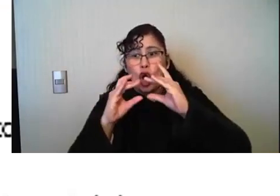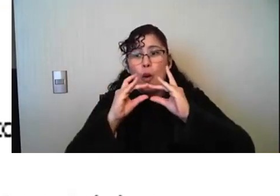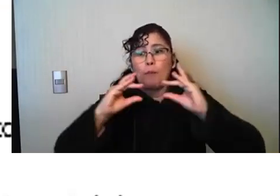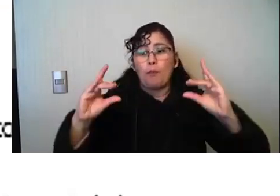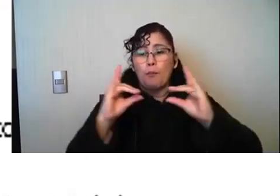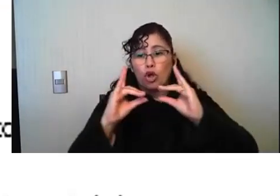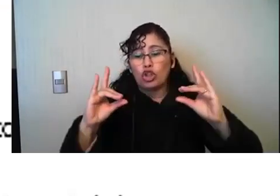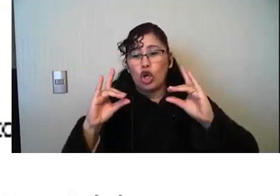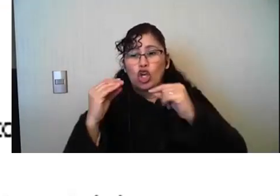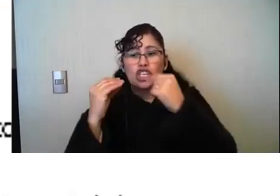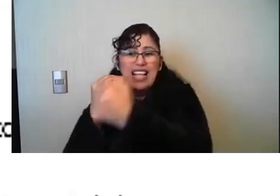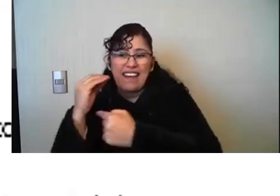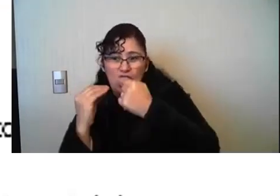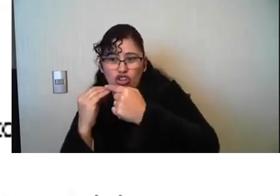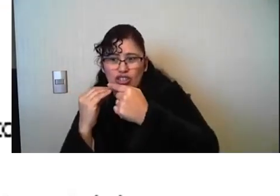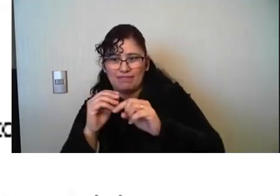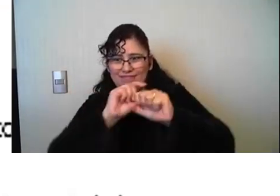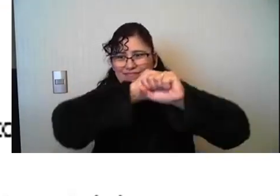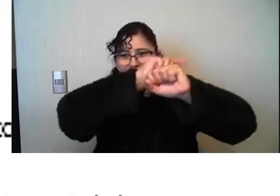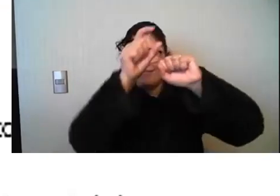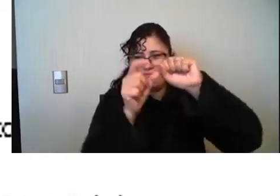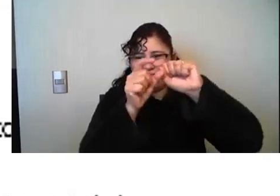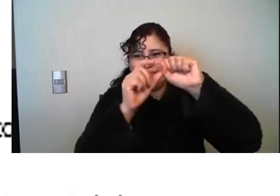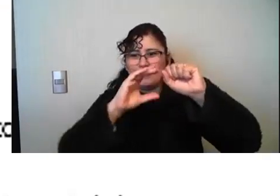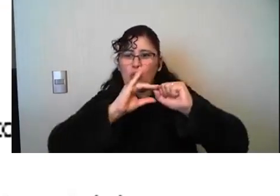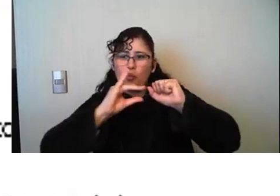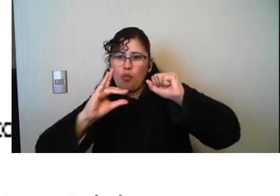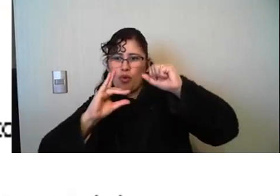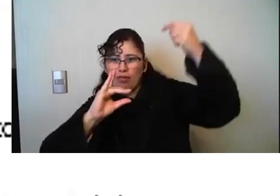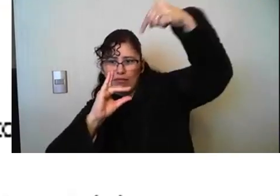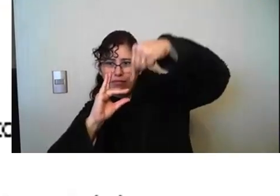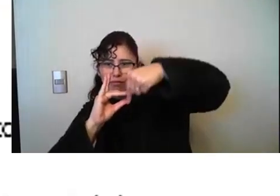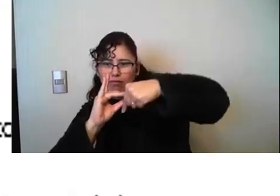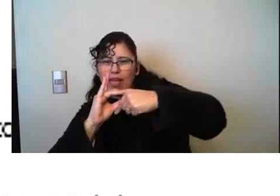No hay salida. No hay otra entrada que la vía